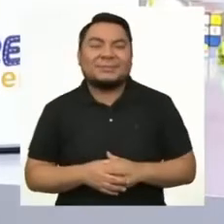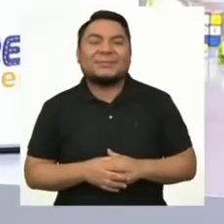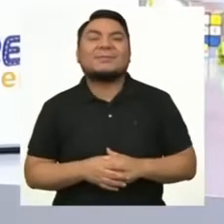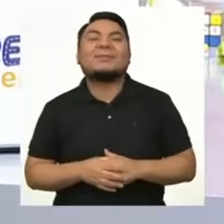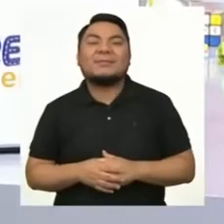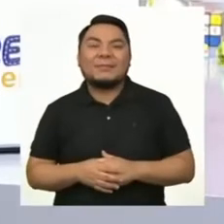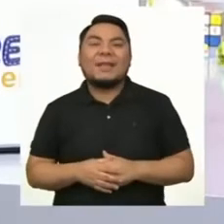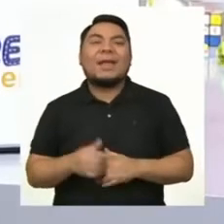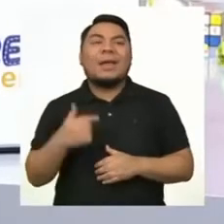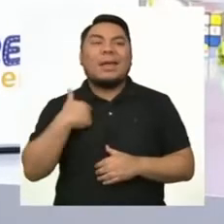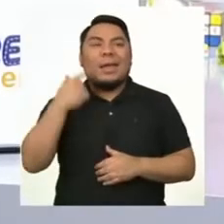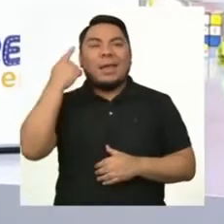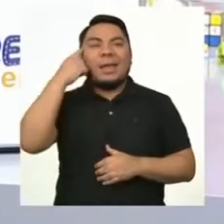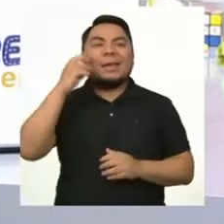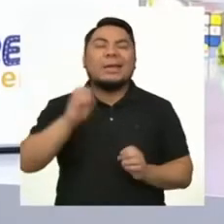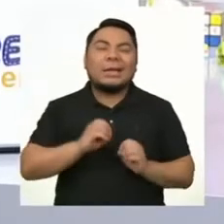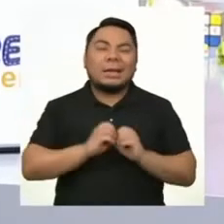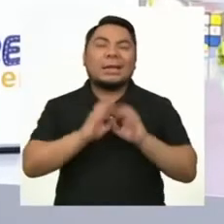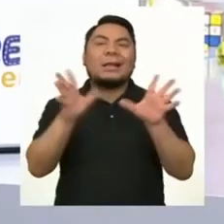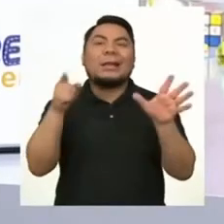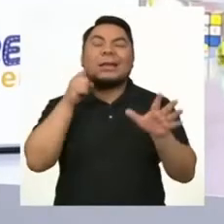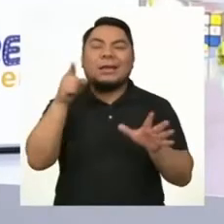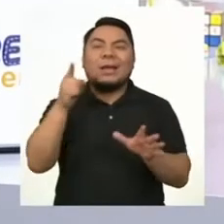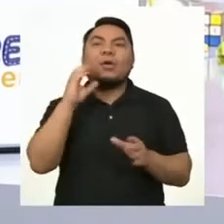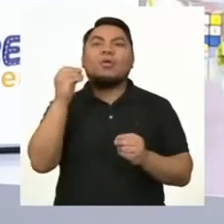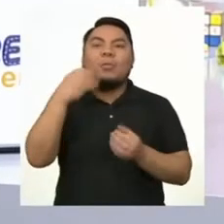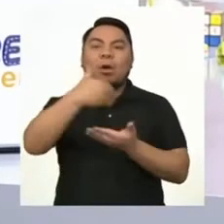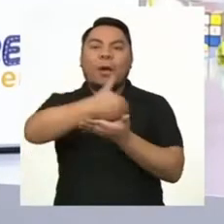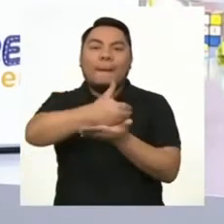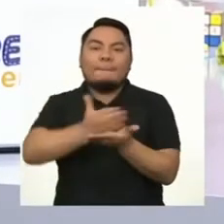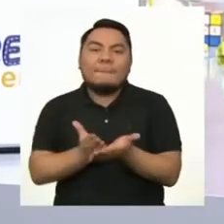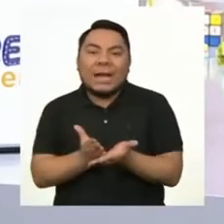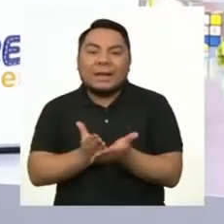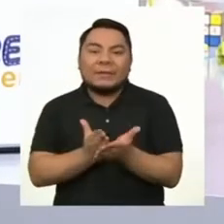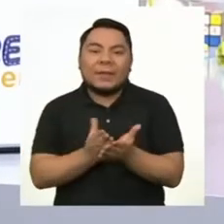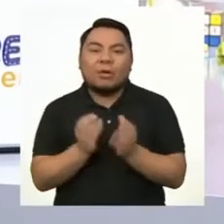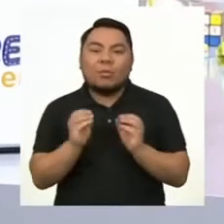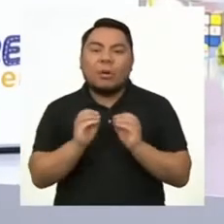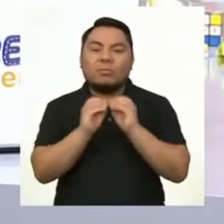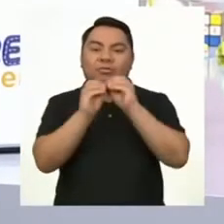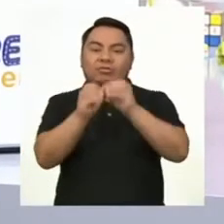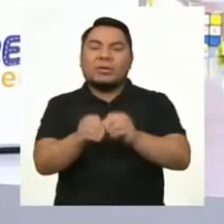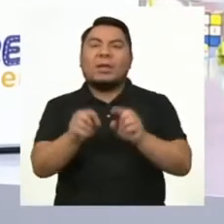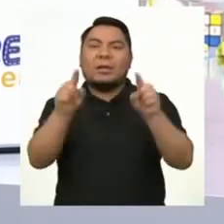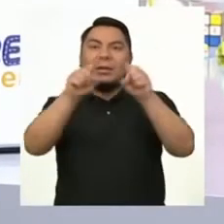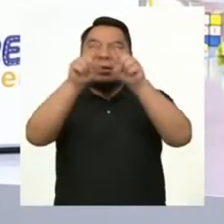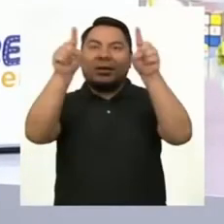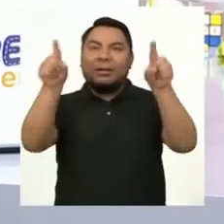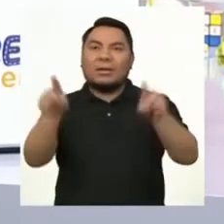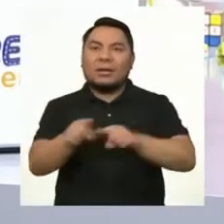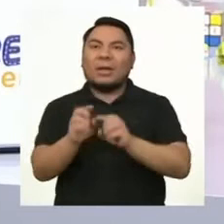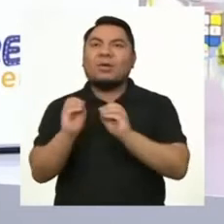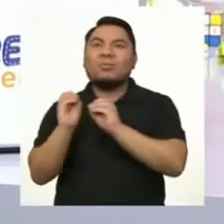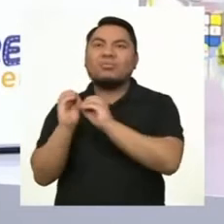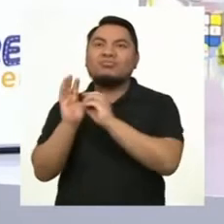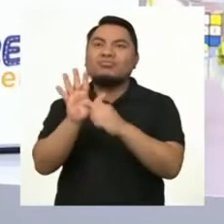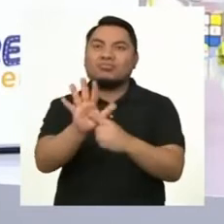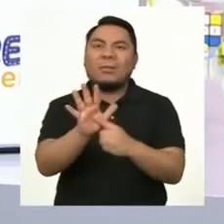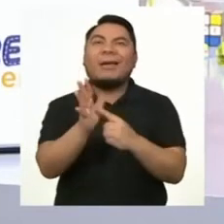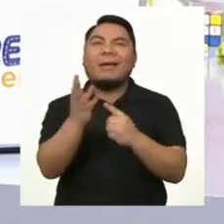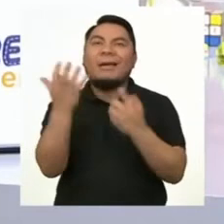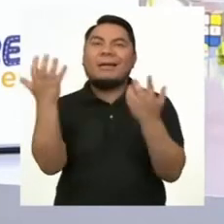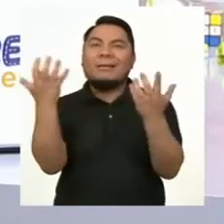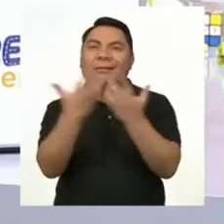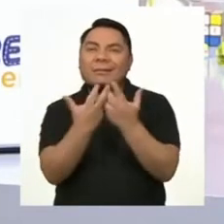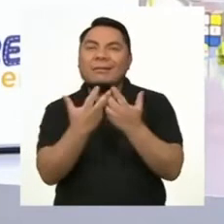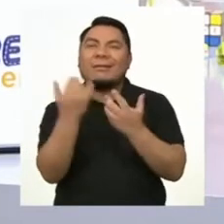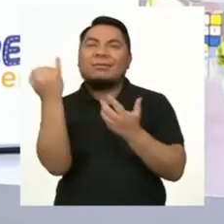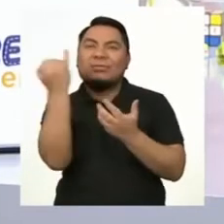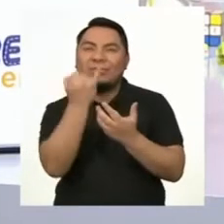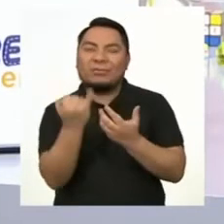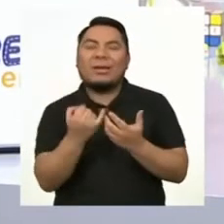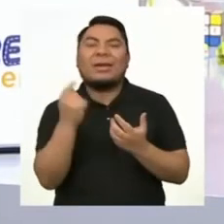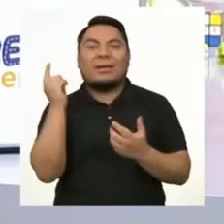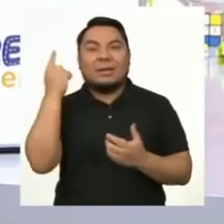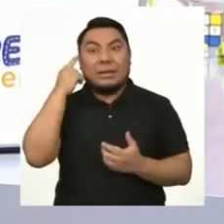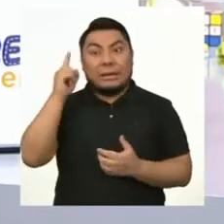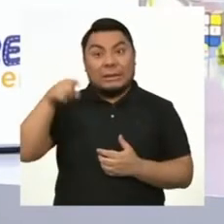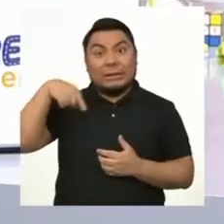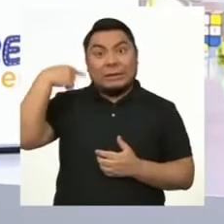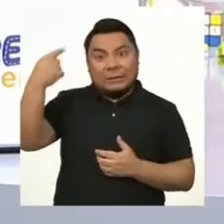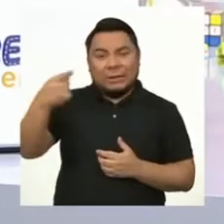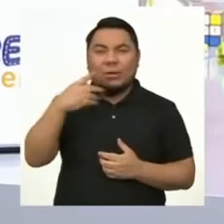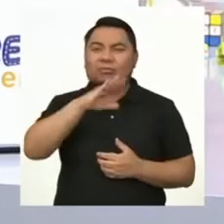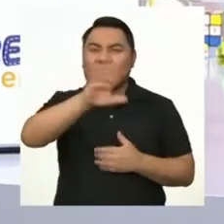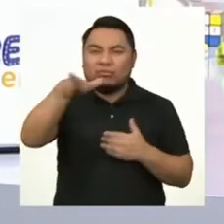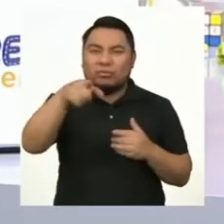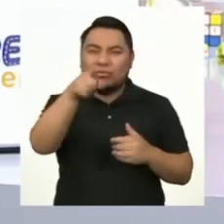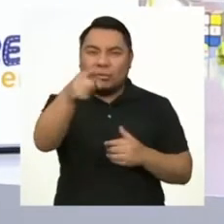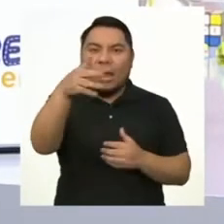Ya me quedó más claro esto de las partes de la infografía. Y en los próximos días nos vamos a meter de lleno a preparar